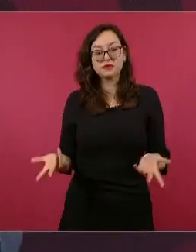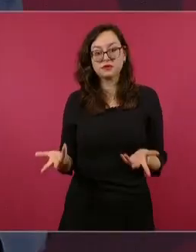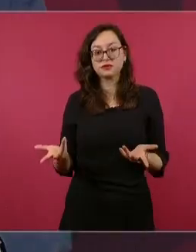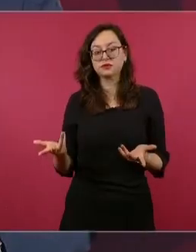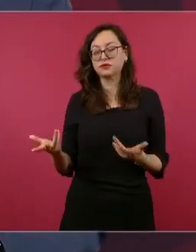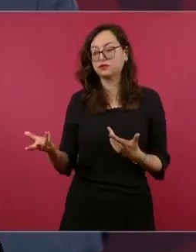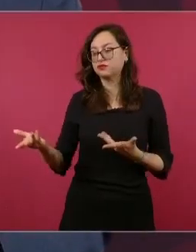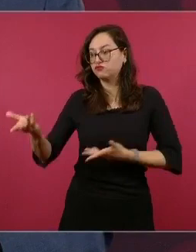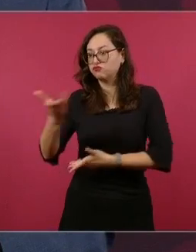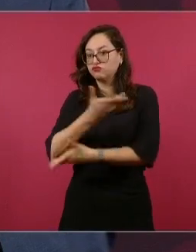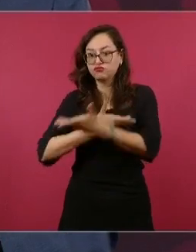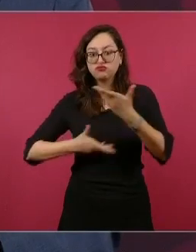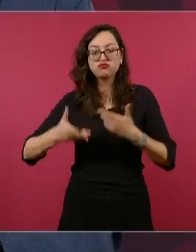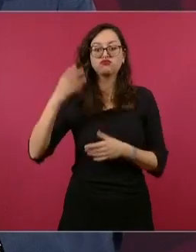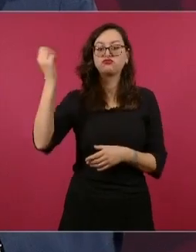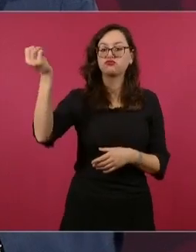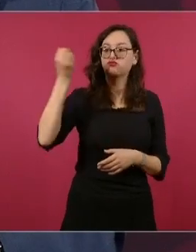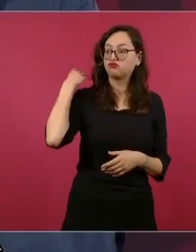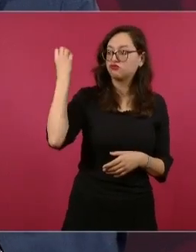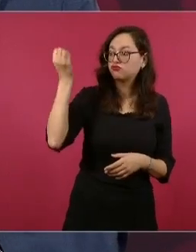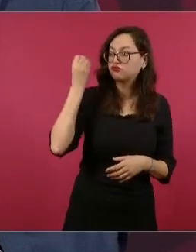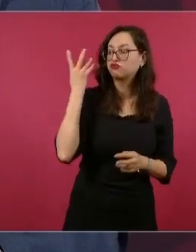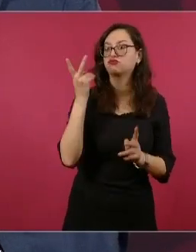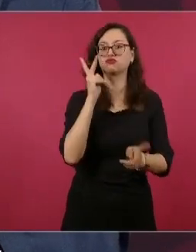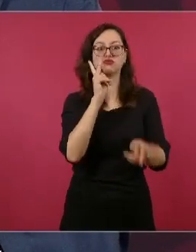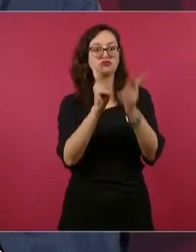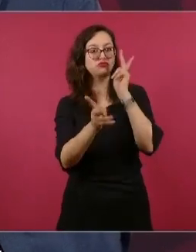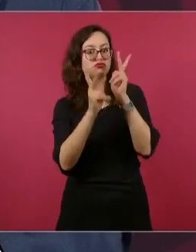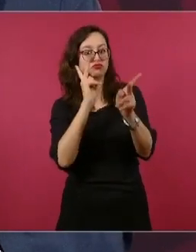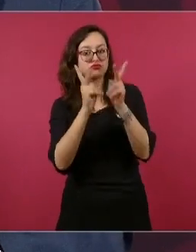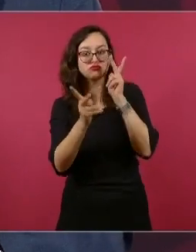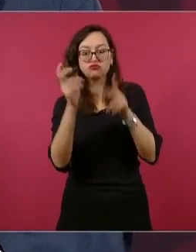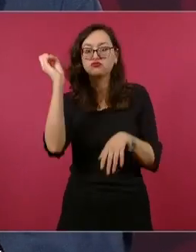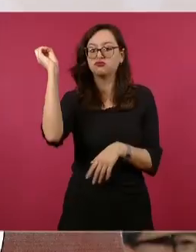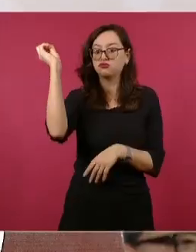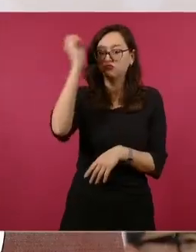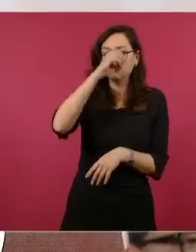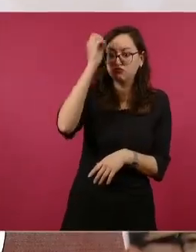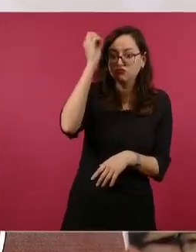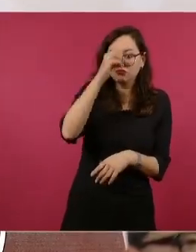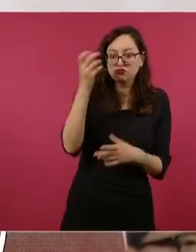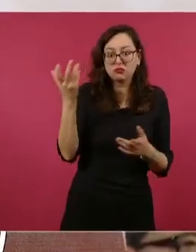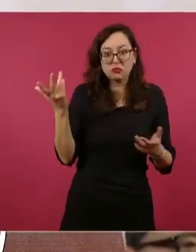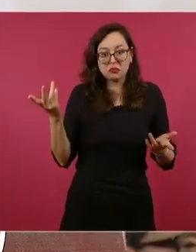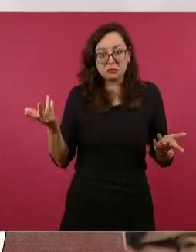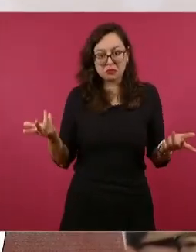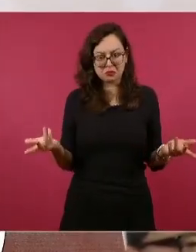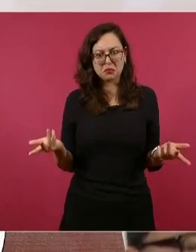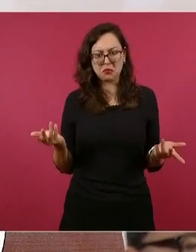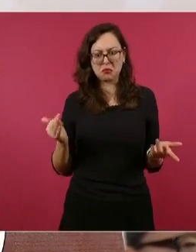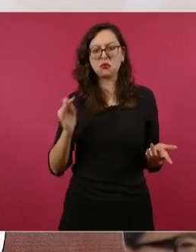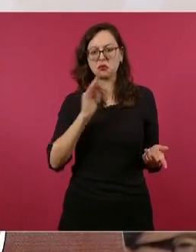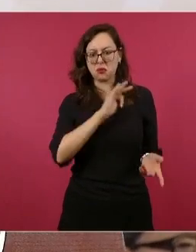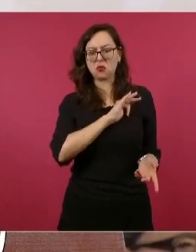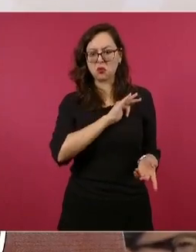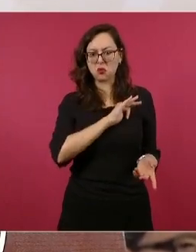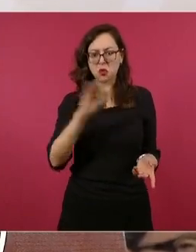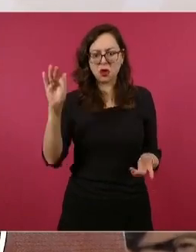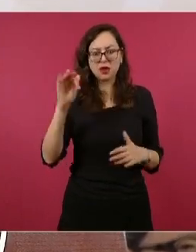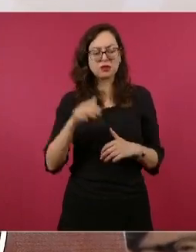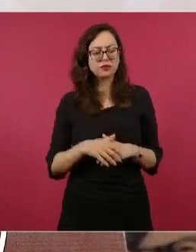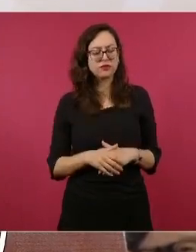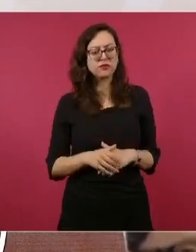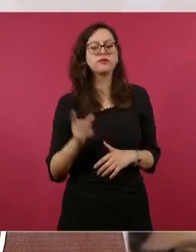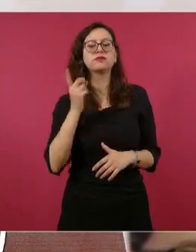organizar foros, ojalá y lo pueda hacer. el Congreso